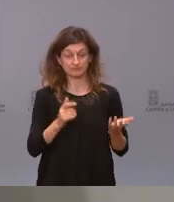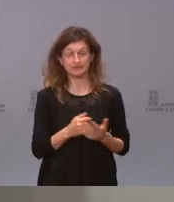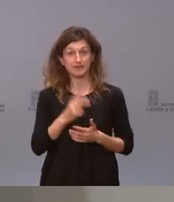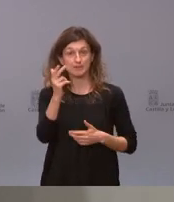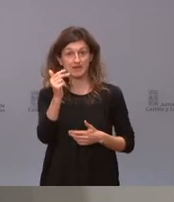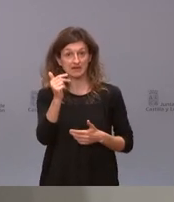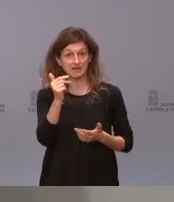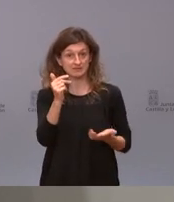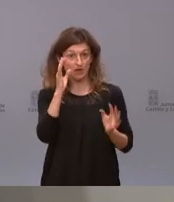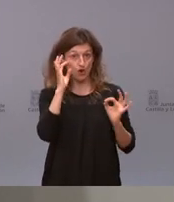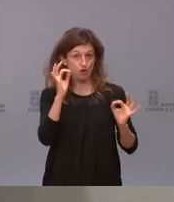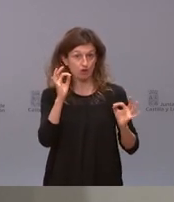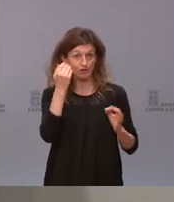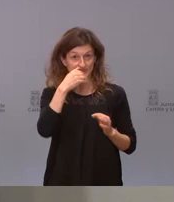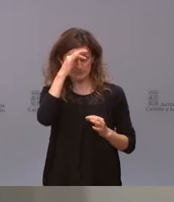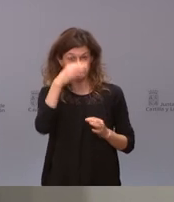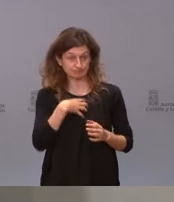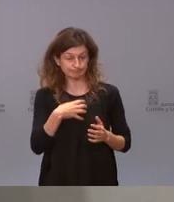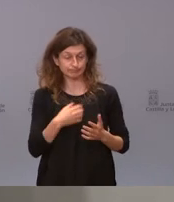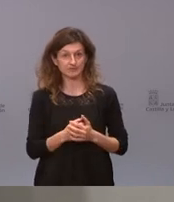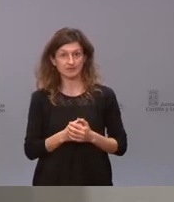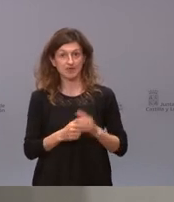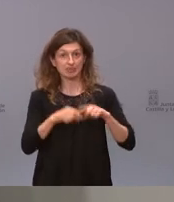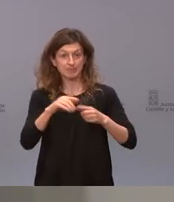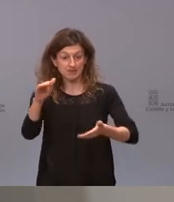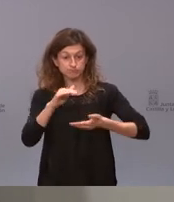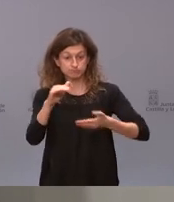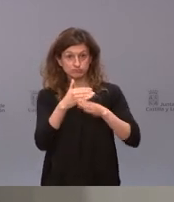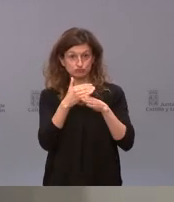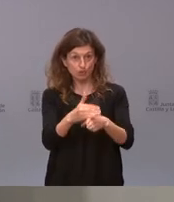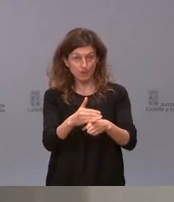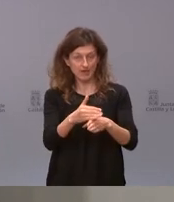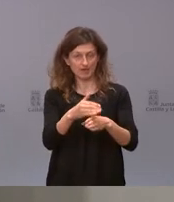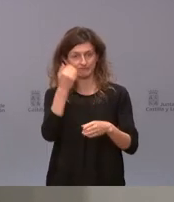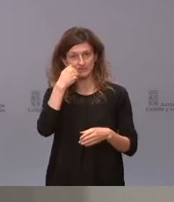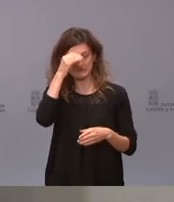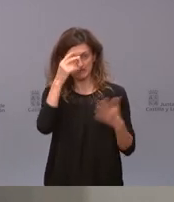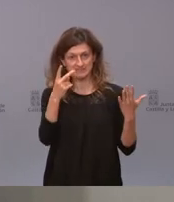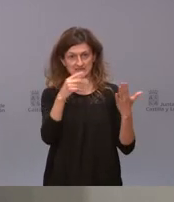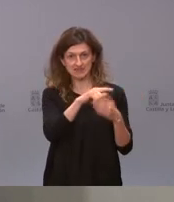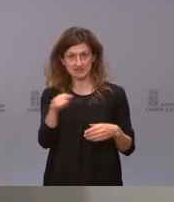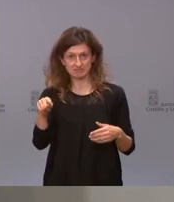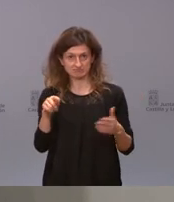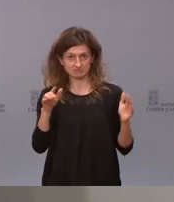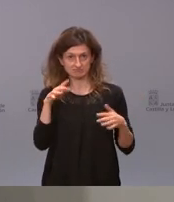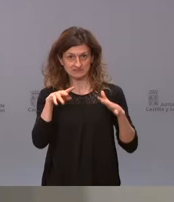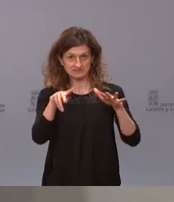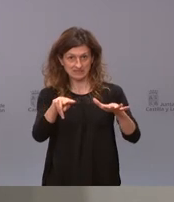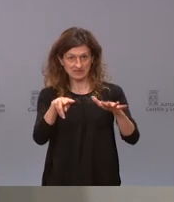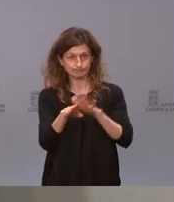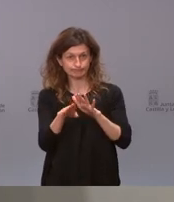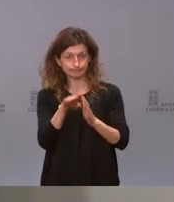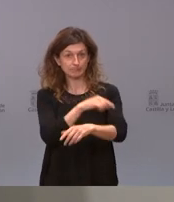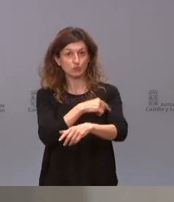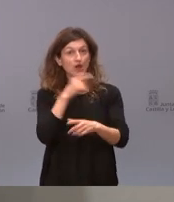viernes pues evidentemente no se vacunará pero si tenemos vacunas la tónica son los siete días de la semana seguir vacunando porque el